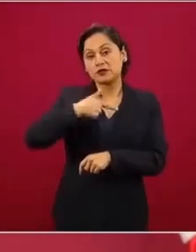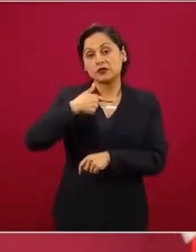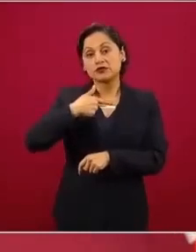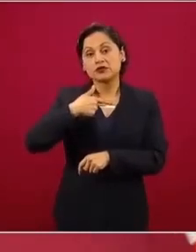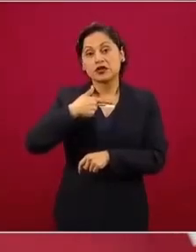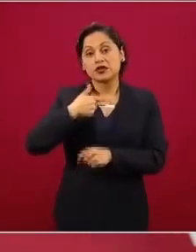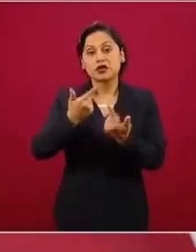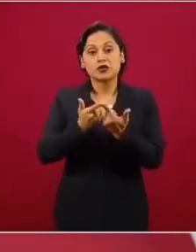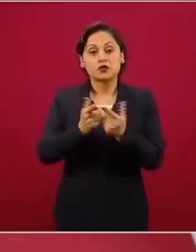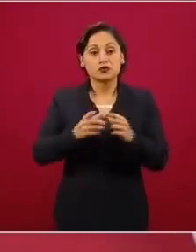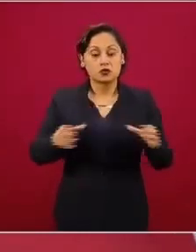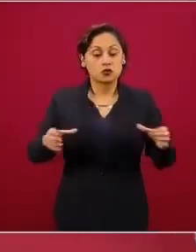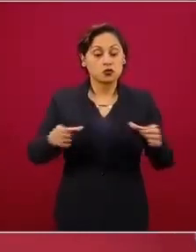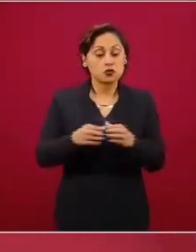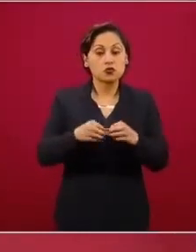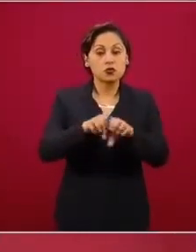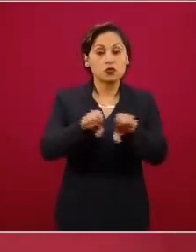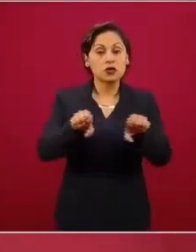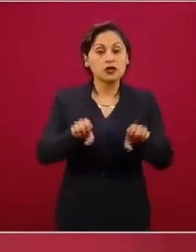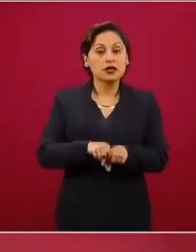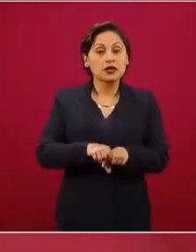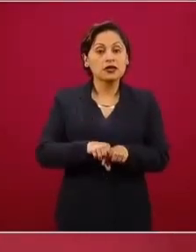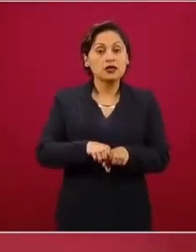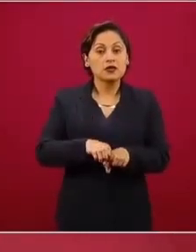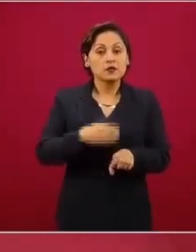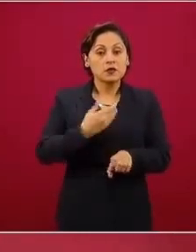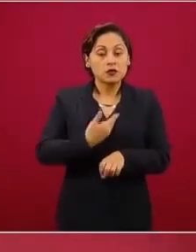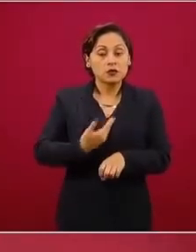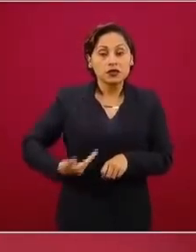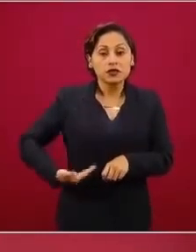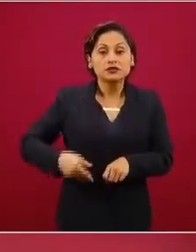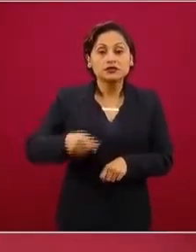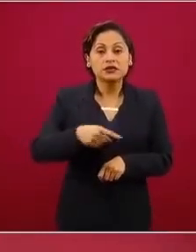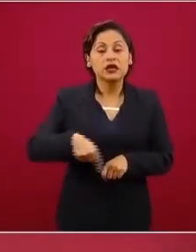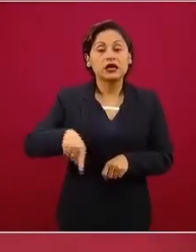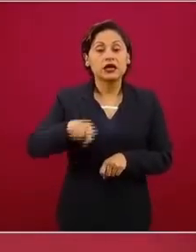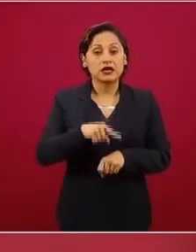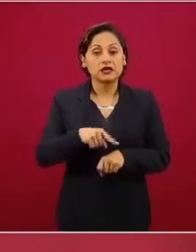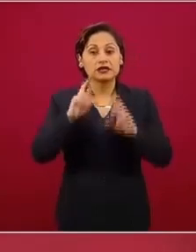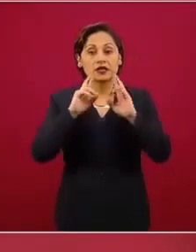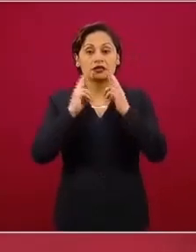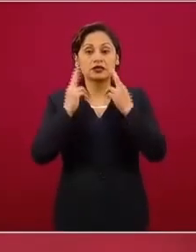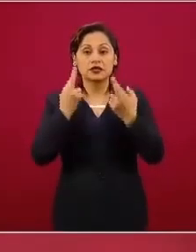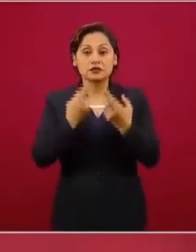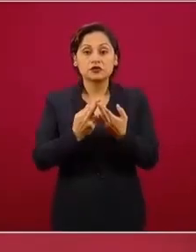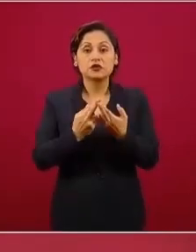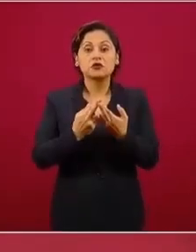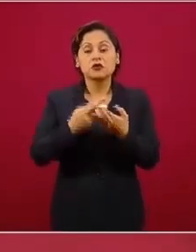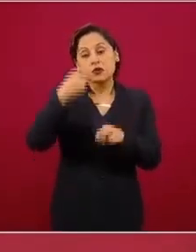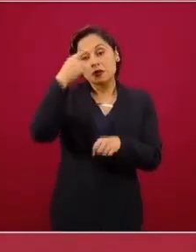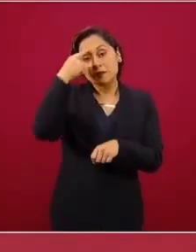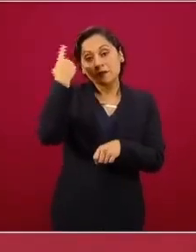en este completo que se van a actualizar las proyecciones